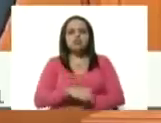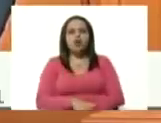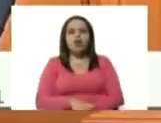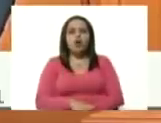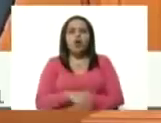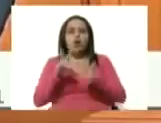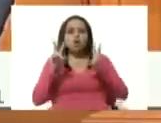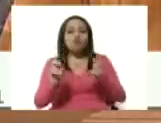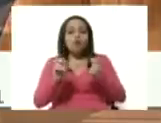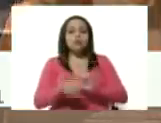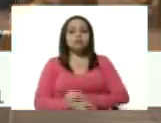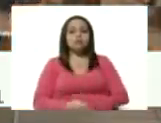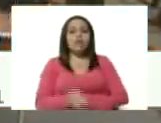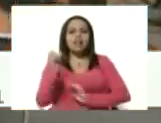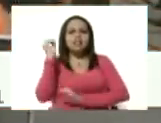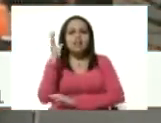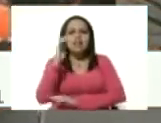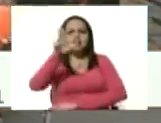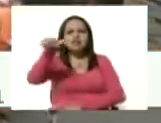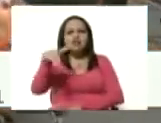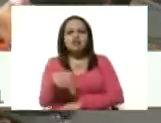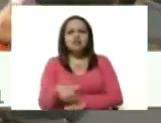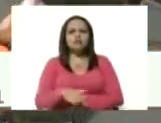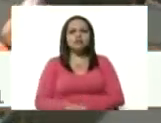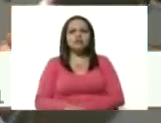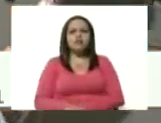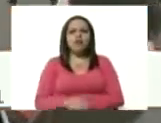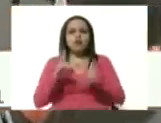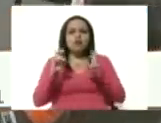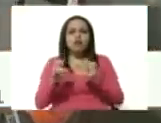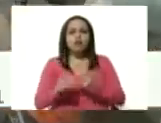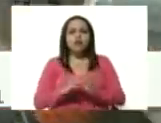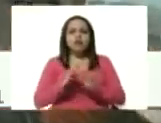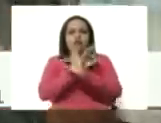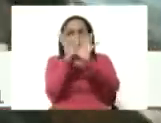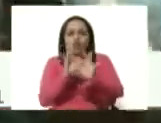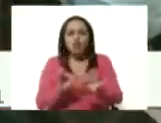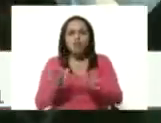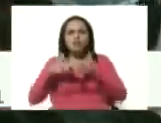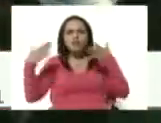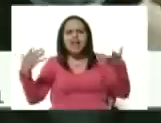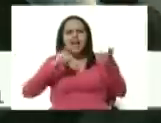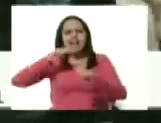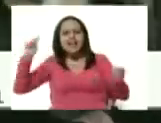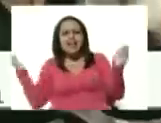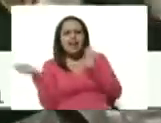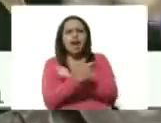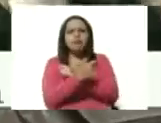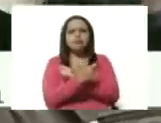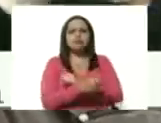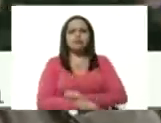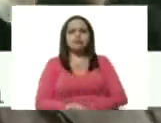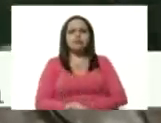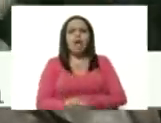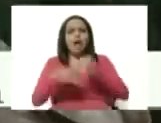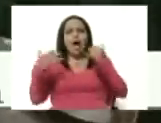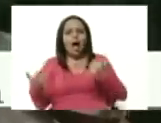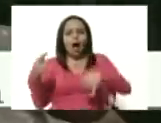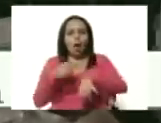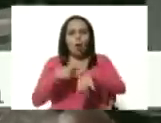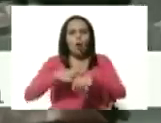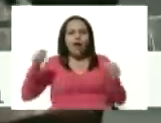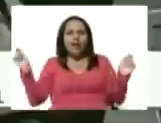nuevo Parlamento Nacional, por una nueva situación, por un gran cambio. Ha llegado la hora